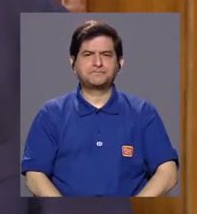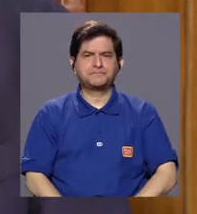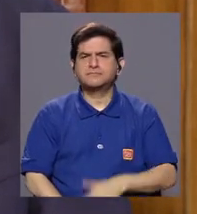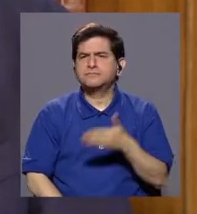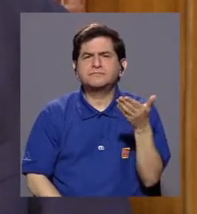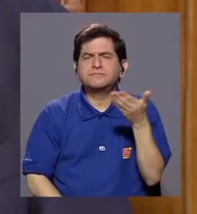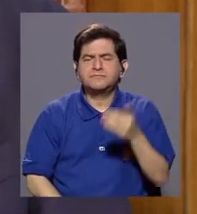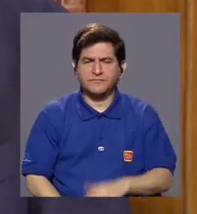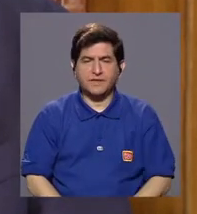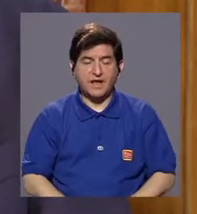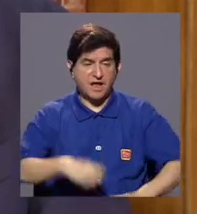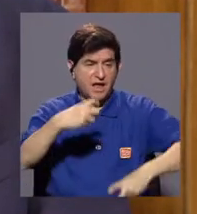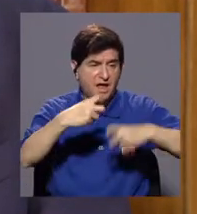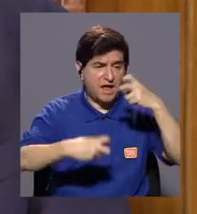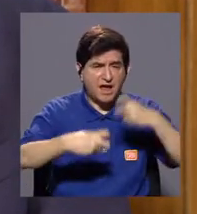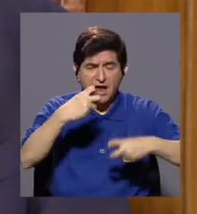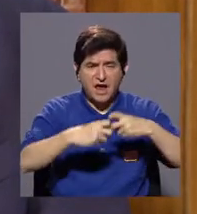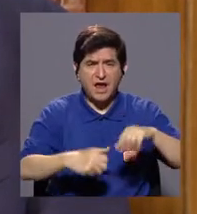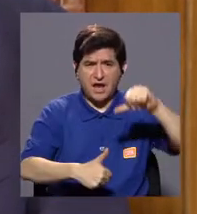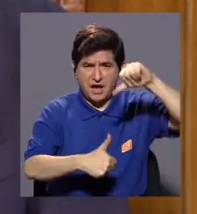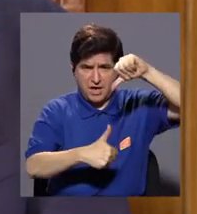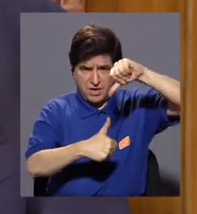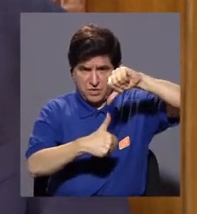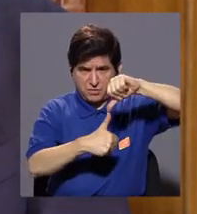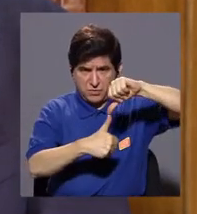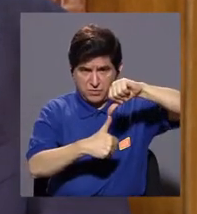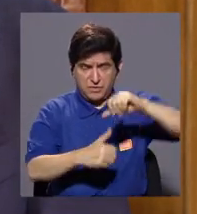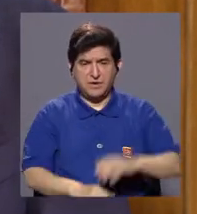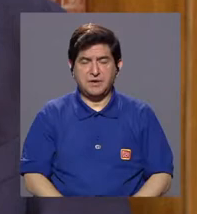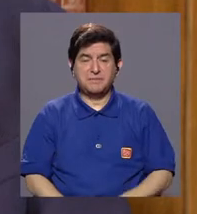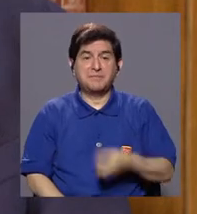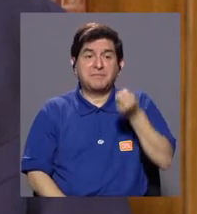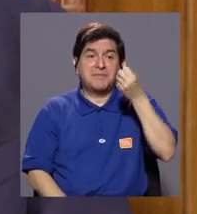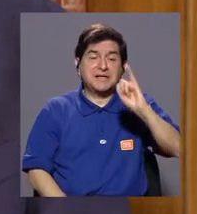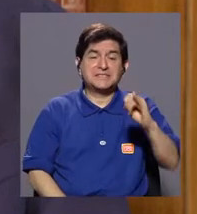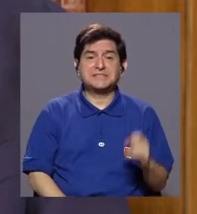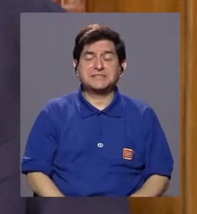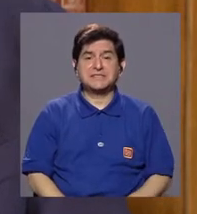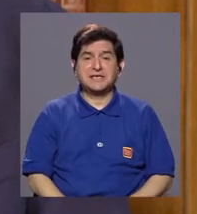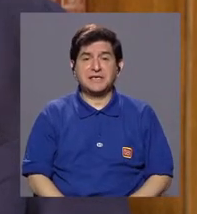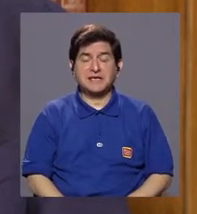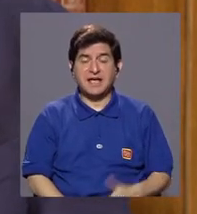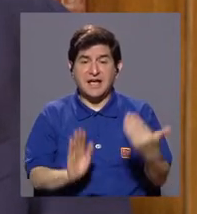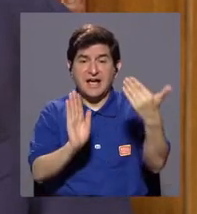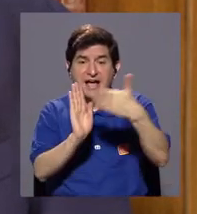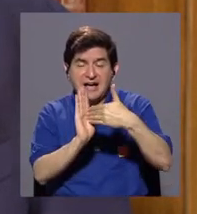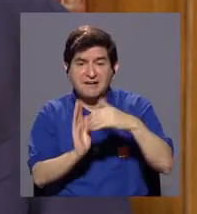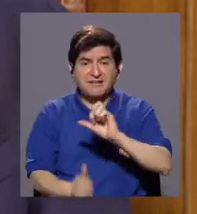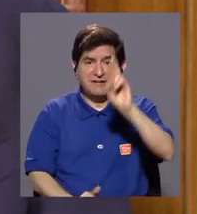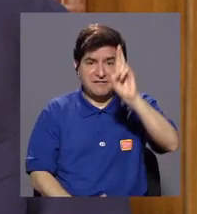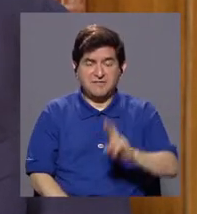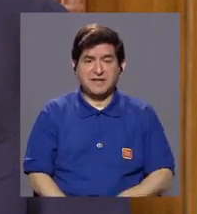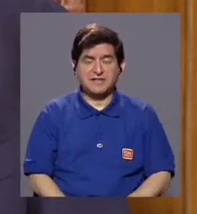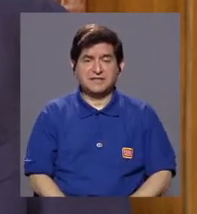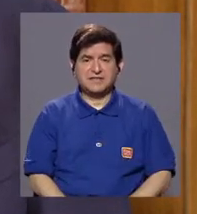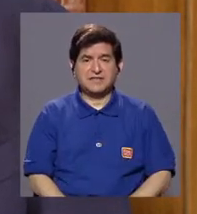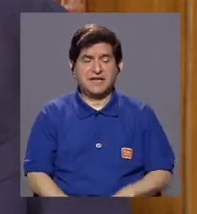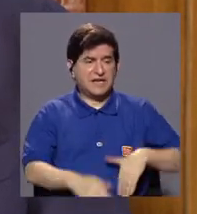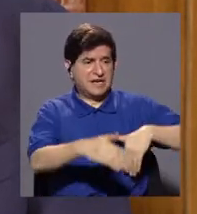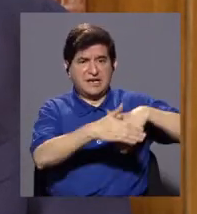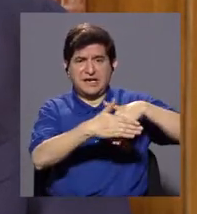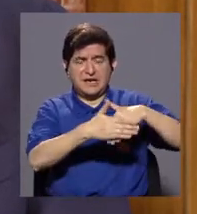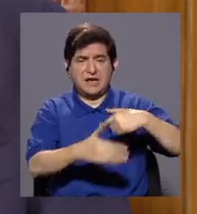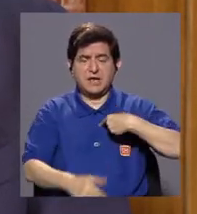que el conflicto centroamericano, si llegaba a Costa Rica, impedía que yo